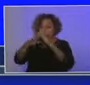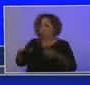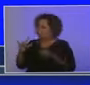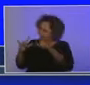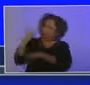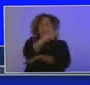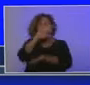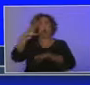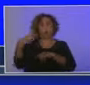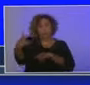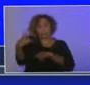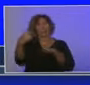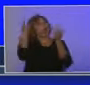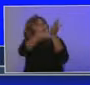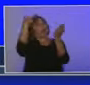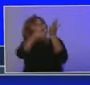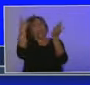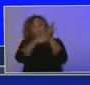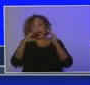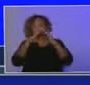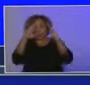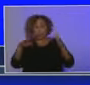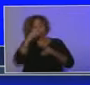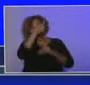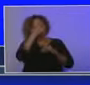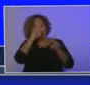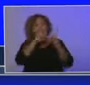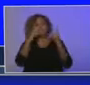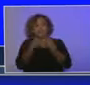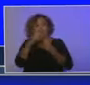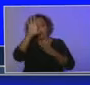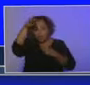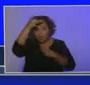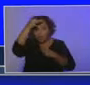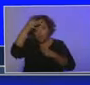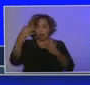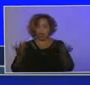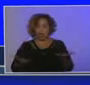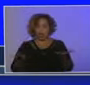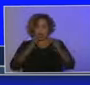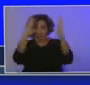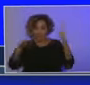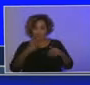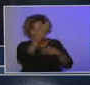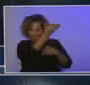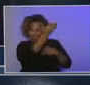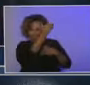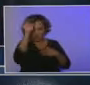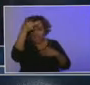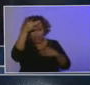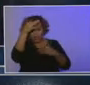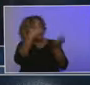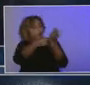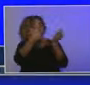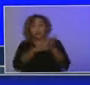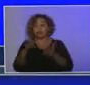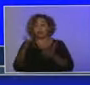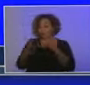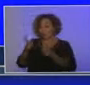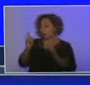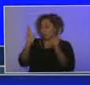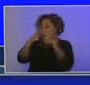Washington, tiene que estar en el Departamento de Vivienda Federal también, y no salir de ahí hasta que se pueda resolver el problema de Puerto Rico. También puede haberse como un problema buscado también